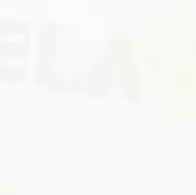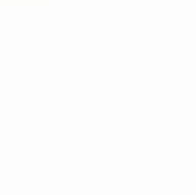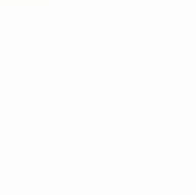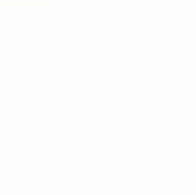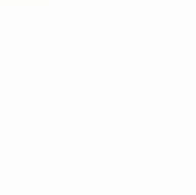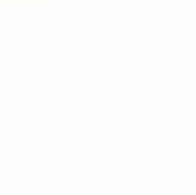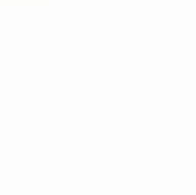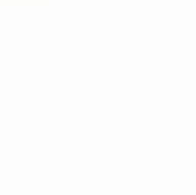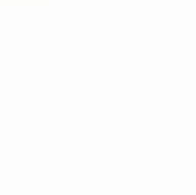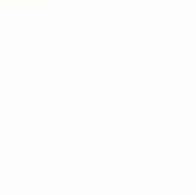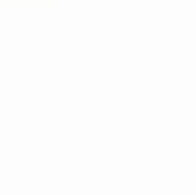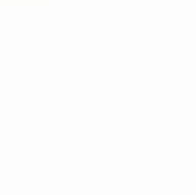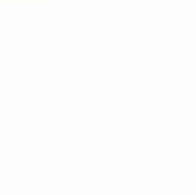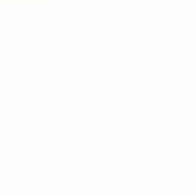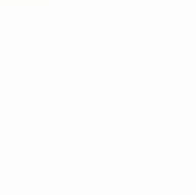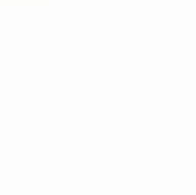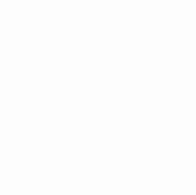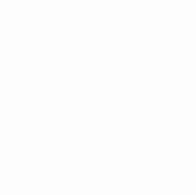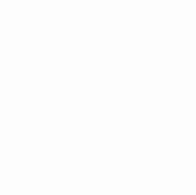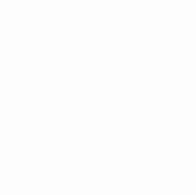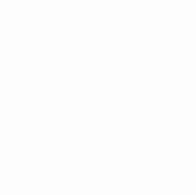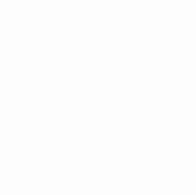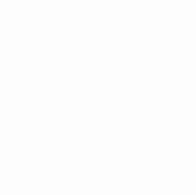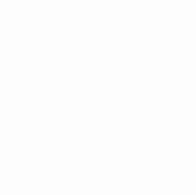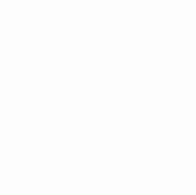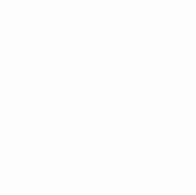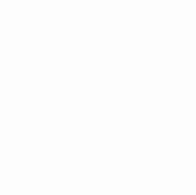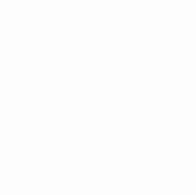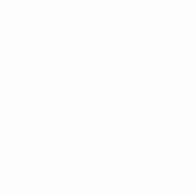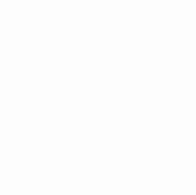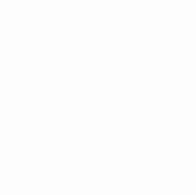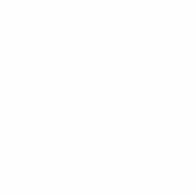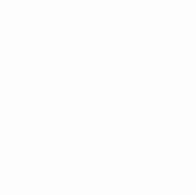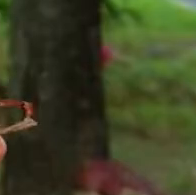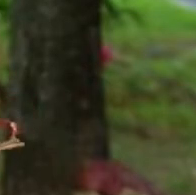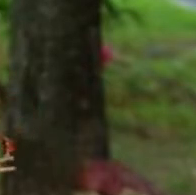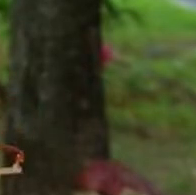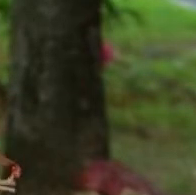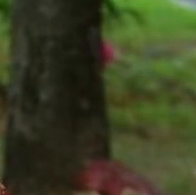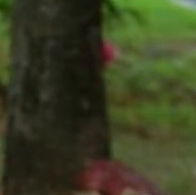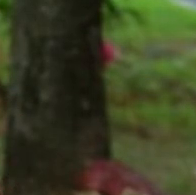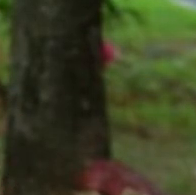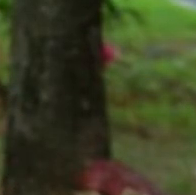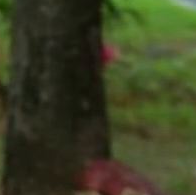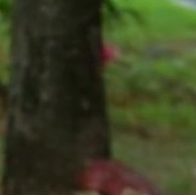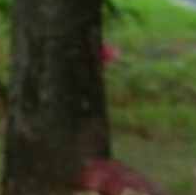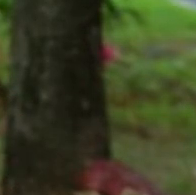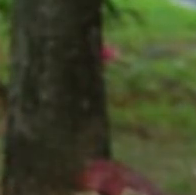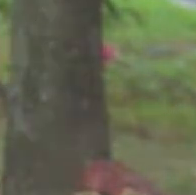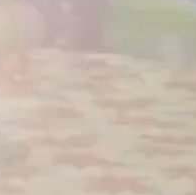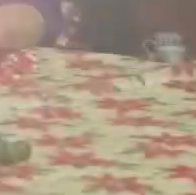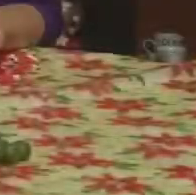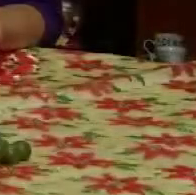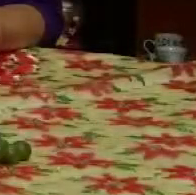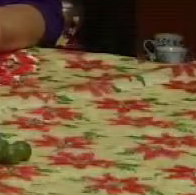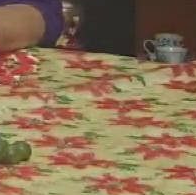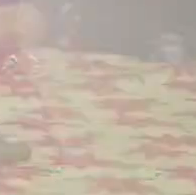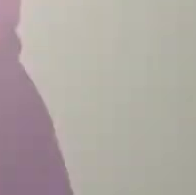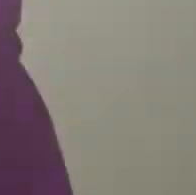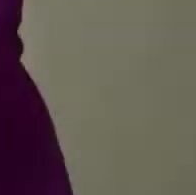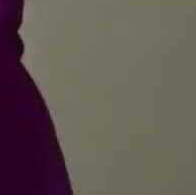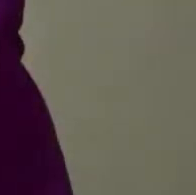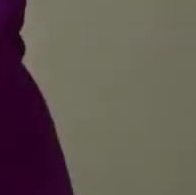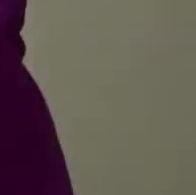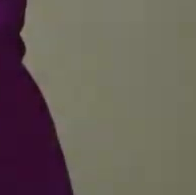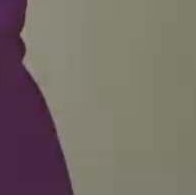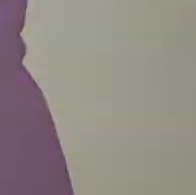Esto es Escuela TV. Continuamos. Todos ustedes a que nos sintonicen en este su